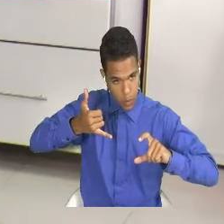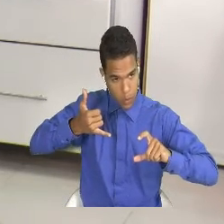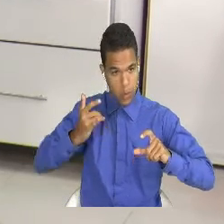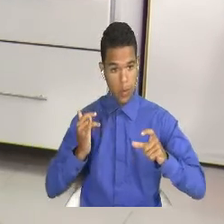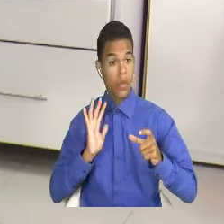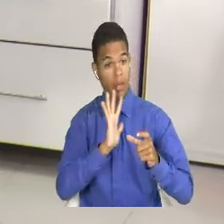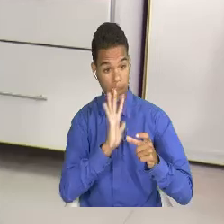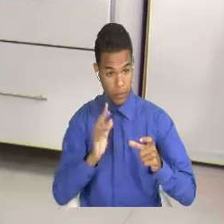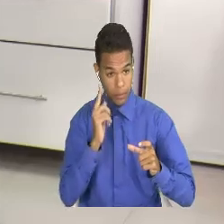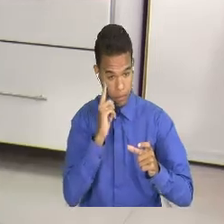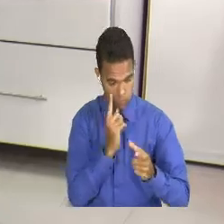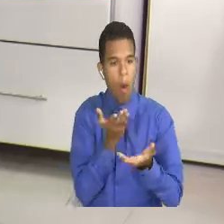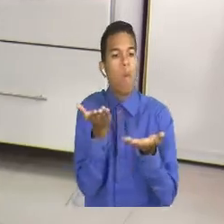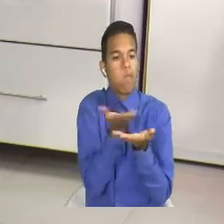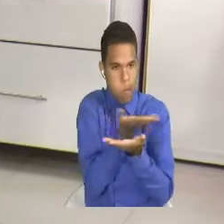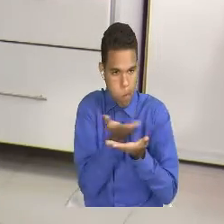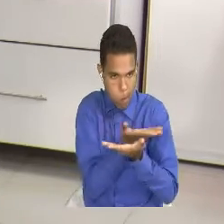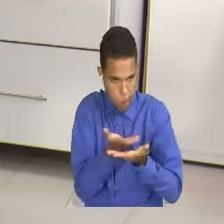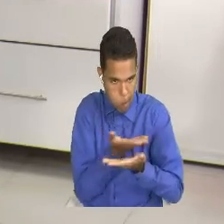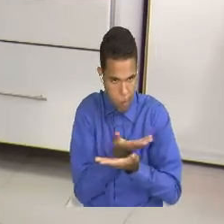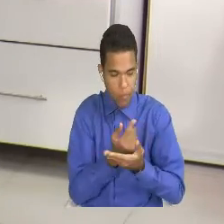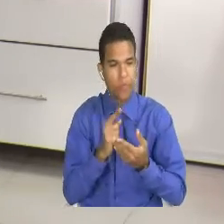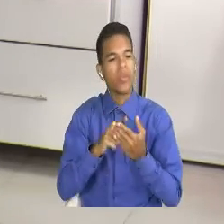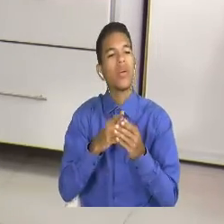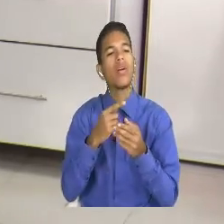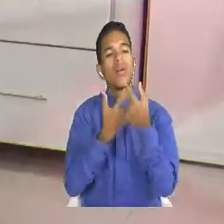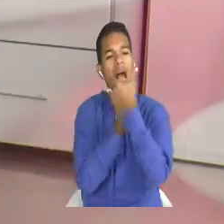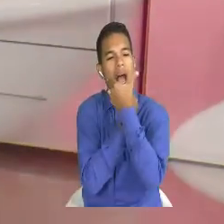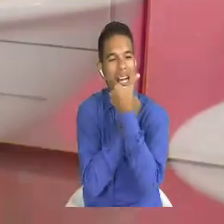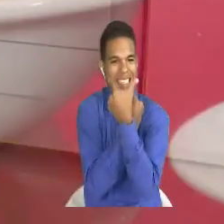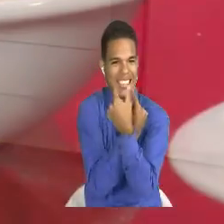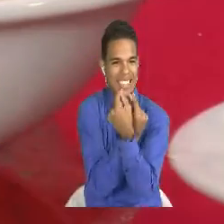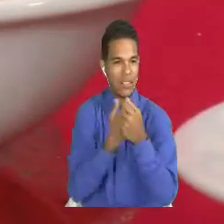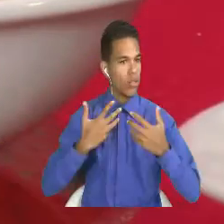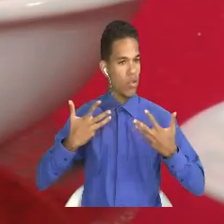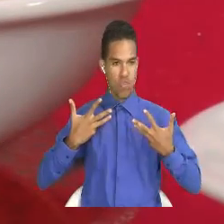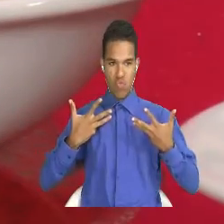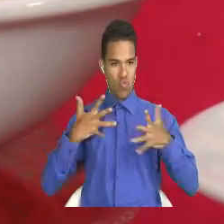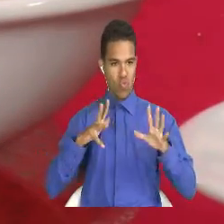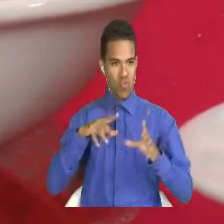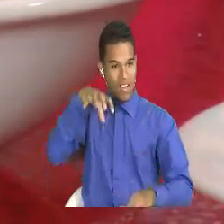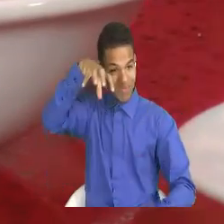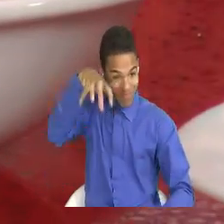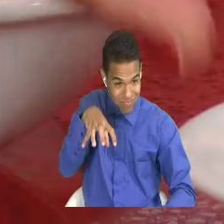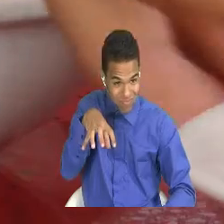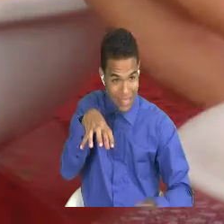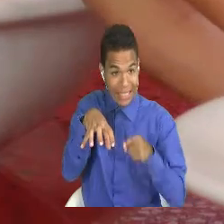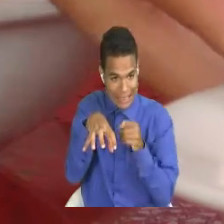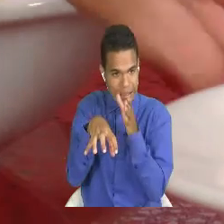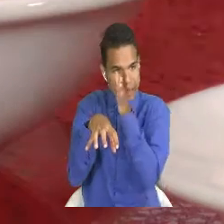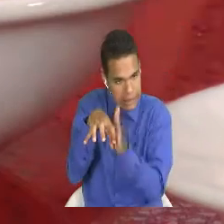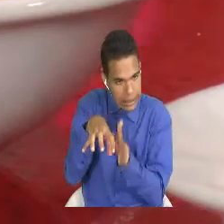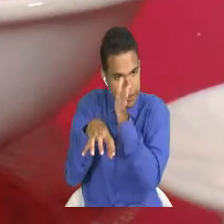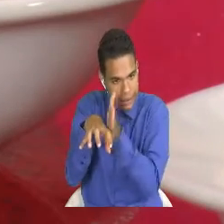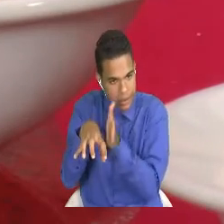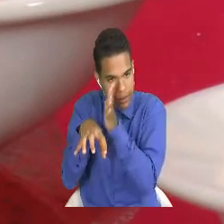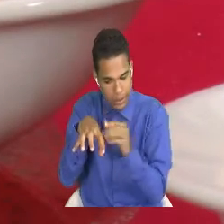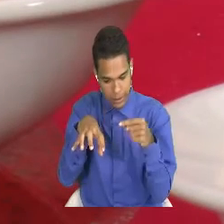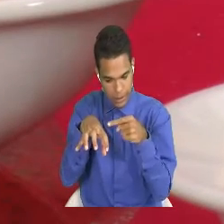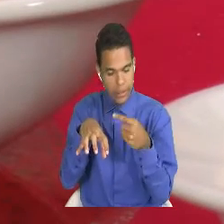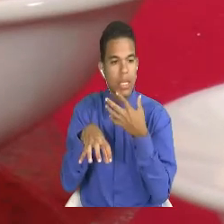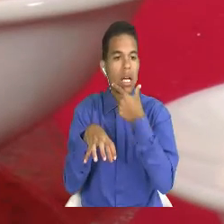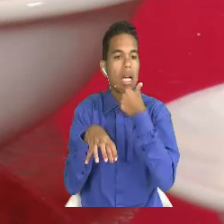pueden usar un queso, el que sea, de que sea en bloque, no hay problema. Okay. Entonces, ¿cuál es la preparación? Vamos a hacer primero los cubos de